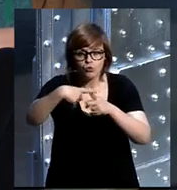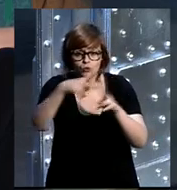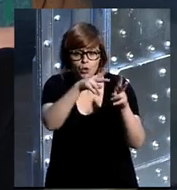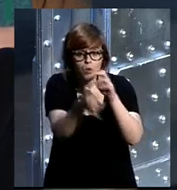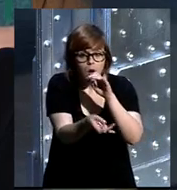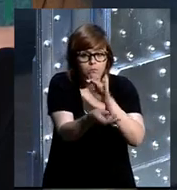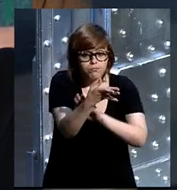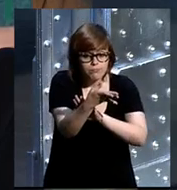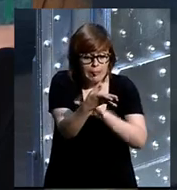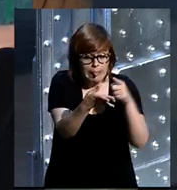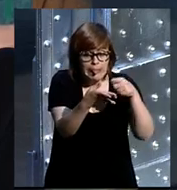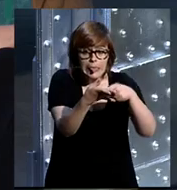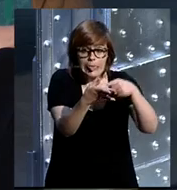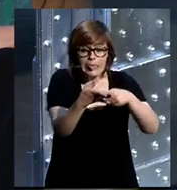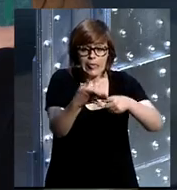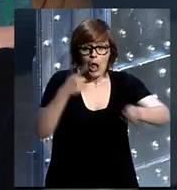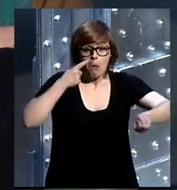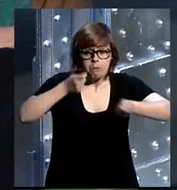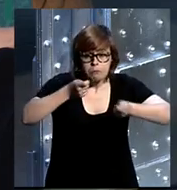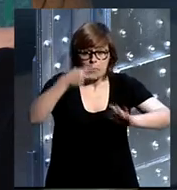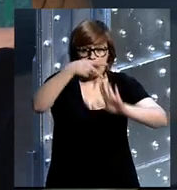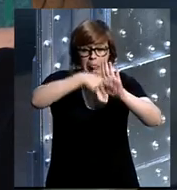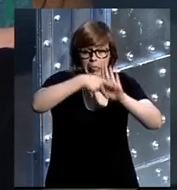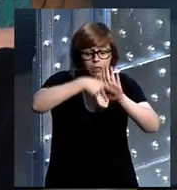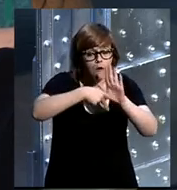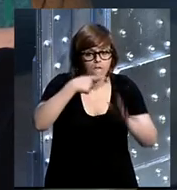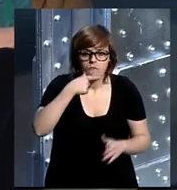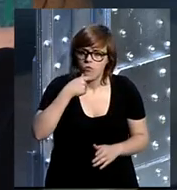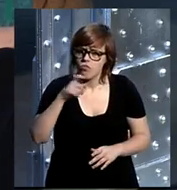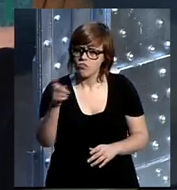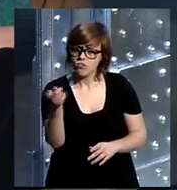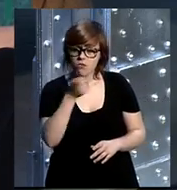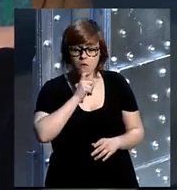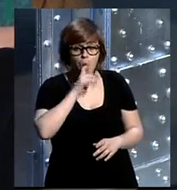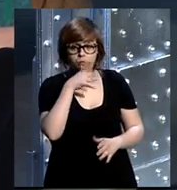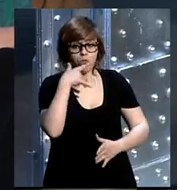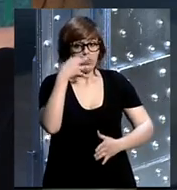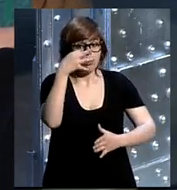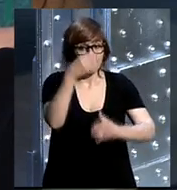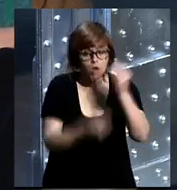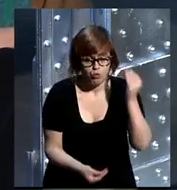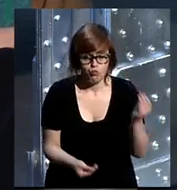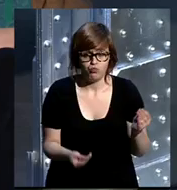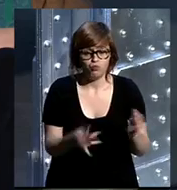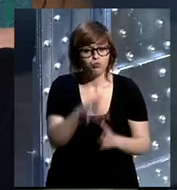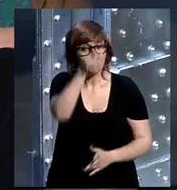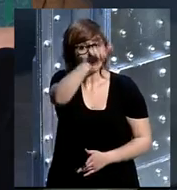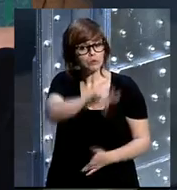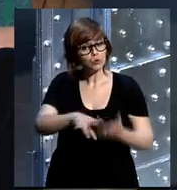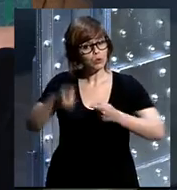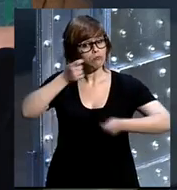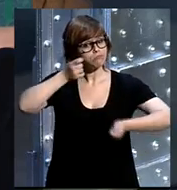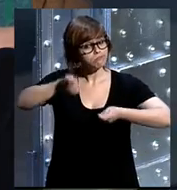naciendo, tienes una probabilidad de equivocarte enorme. Es más, el regulador